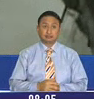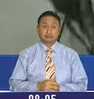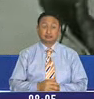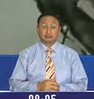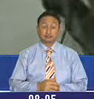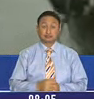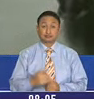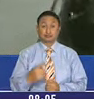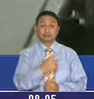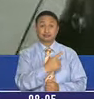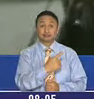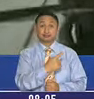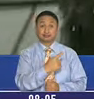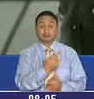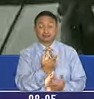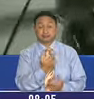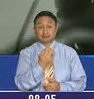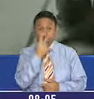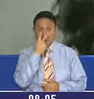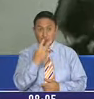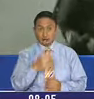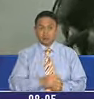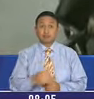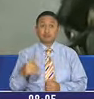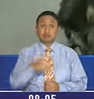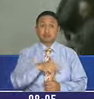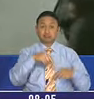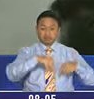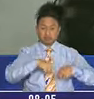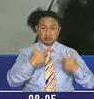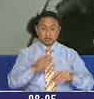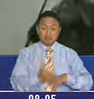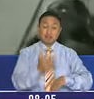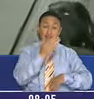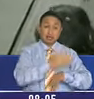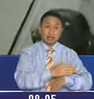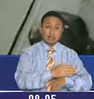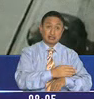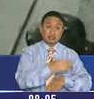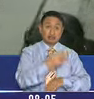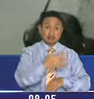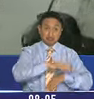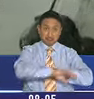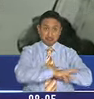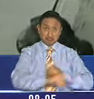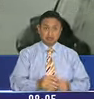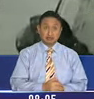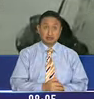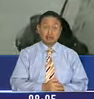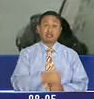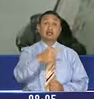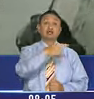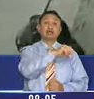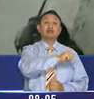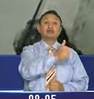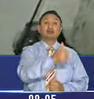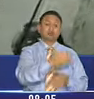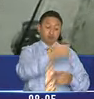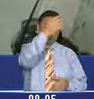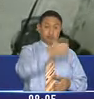testigo silencioso. En las imágenes se observa que al parecer ya venían haciendo un buen trabajo previo y es que llevan